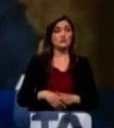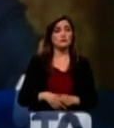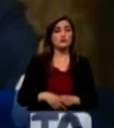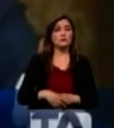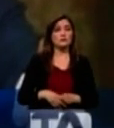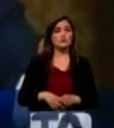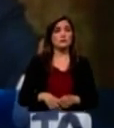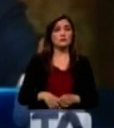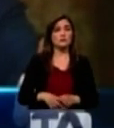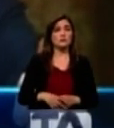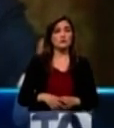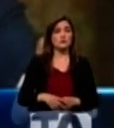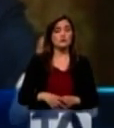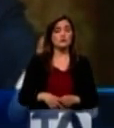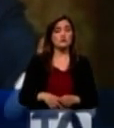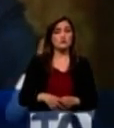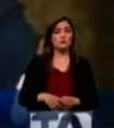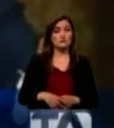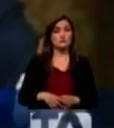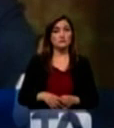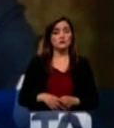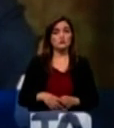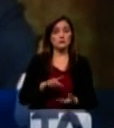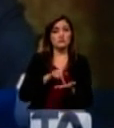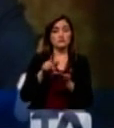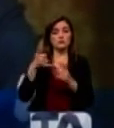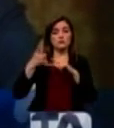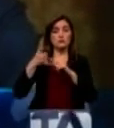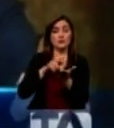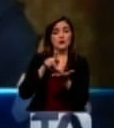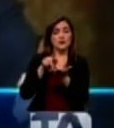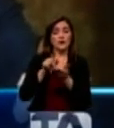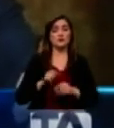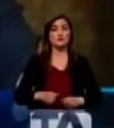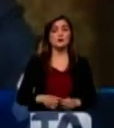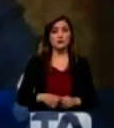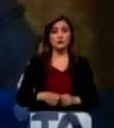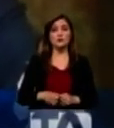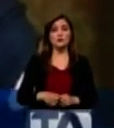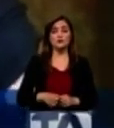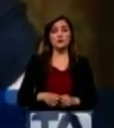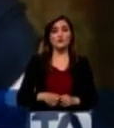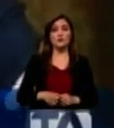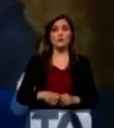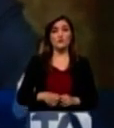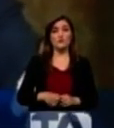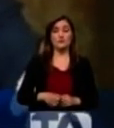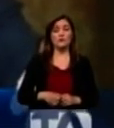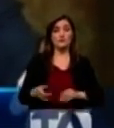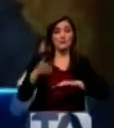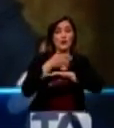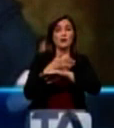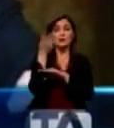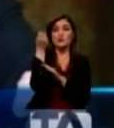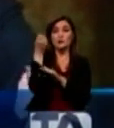establecerá un ecosistema de pagos electrónicos digitales en donde la billetera móvil, conocida anteriormente